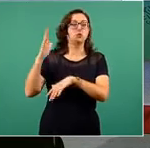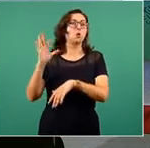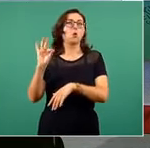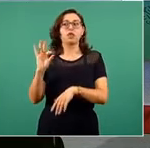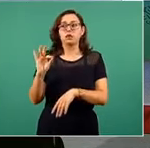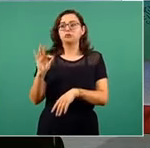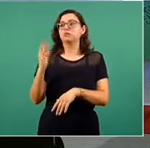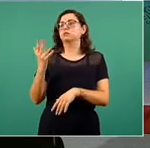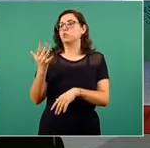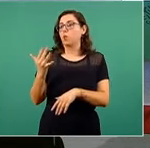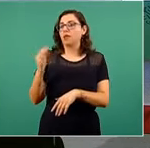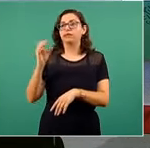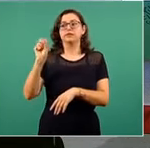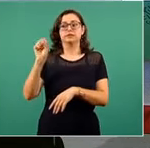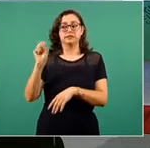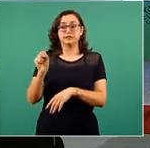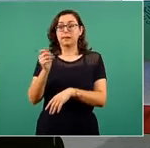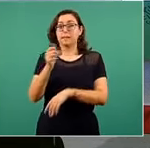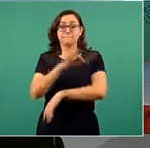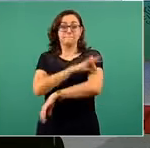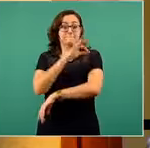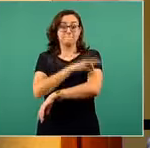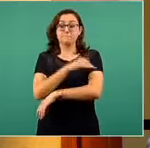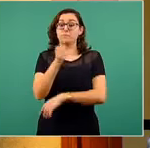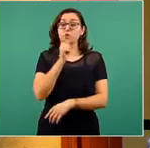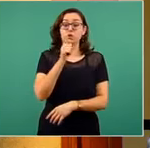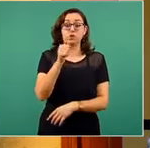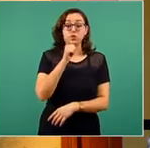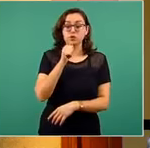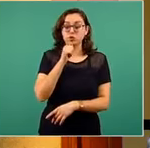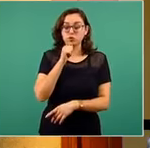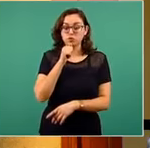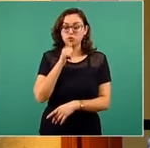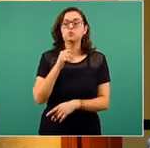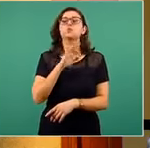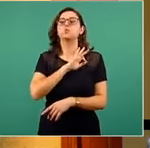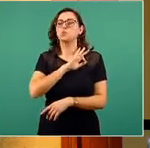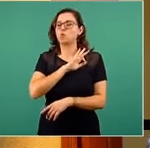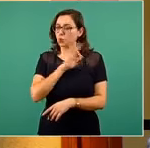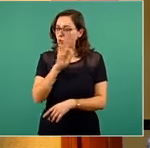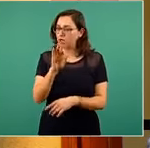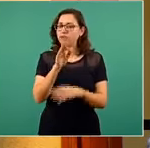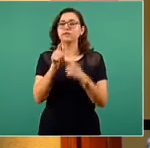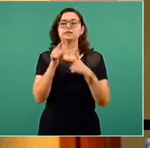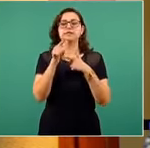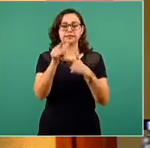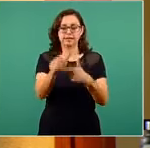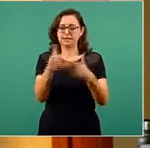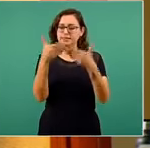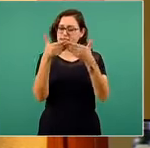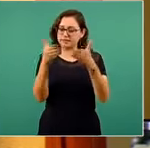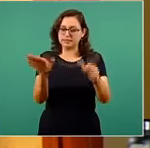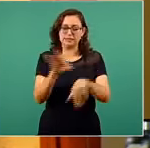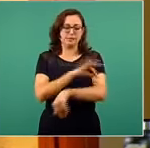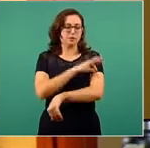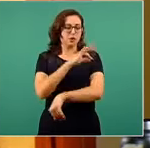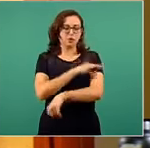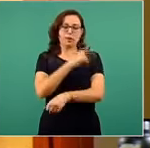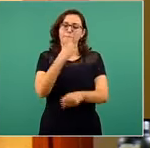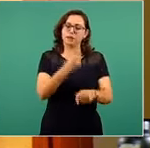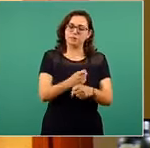bienvenida para vacunarse. Por la razón que sea que no se haya vacunado o si necesita recibir una segunda